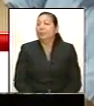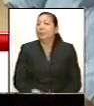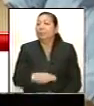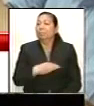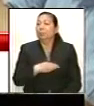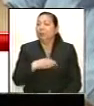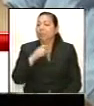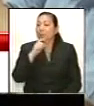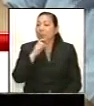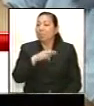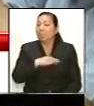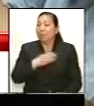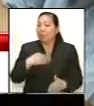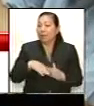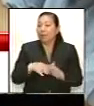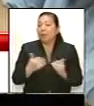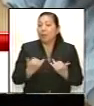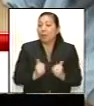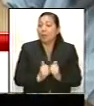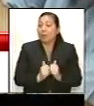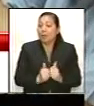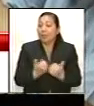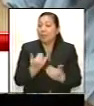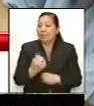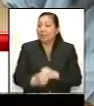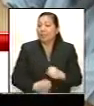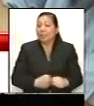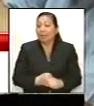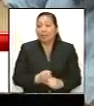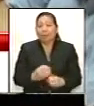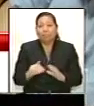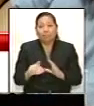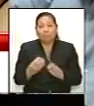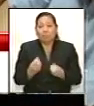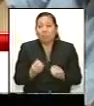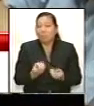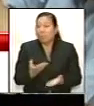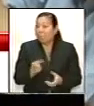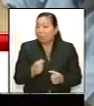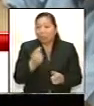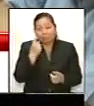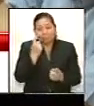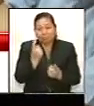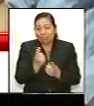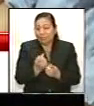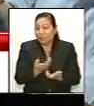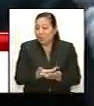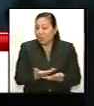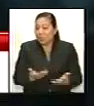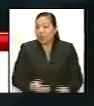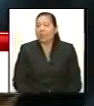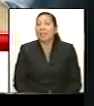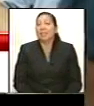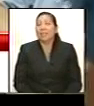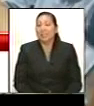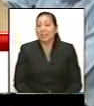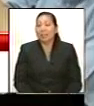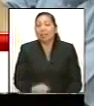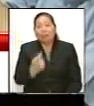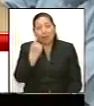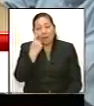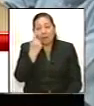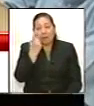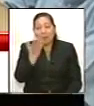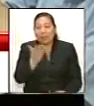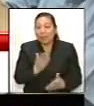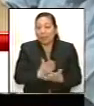Ministerio de la Mujer y al Ministerio del Interior que nos acompañen este año difundiendo la plataforma, porque muchas personas no conocen que existe esta plataforma, ¿no? O no conocen que